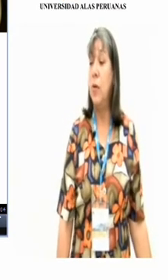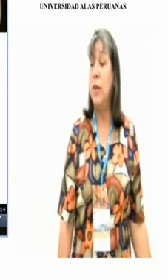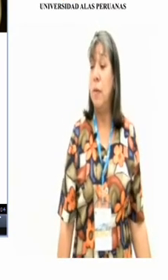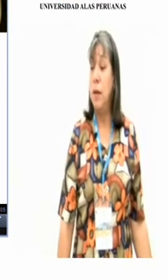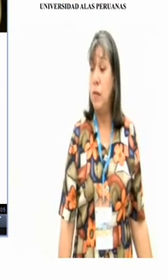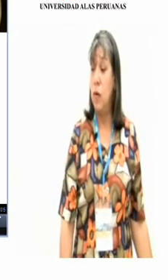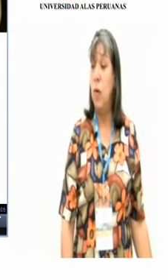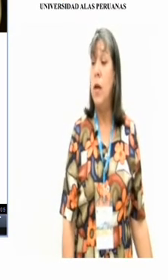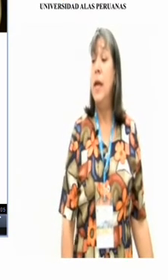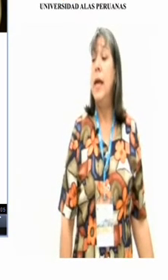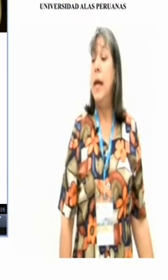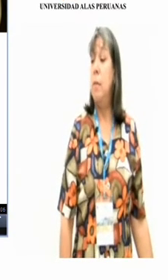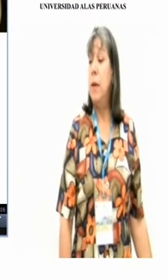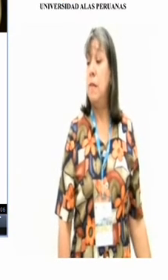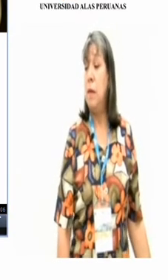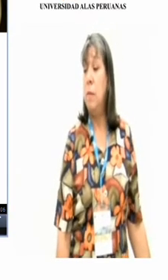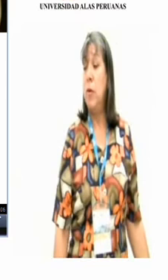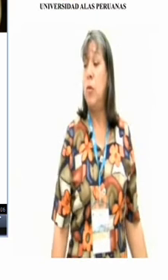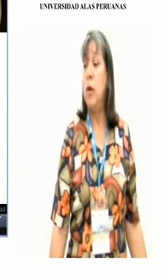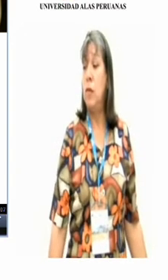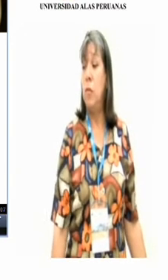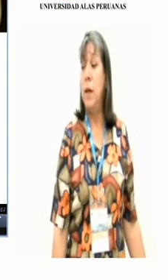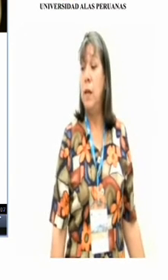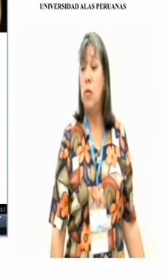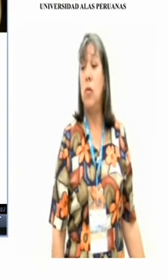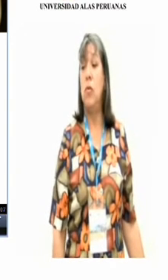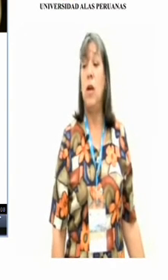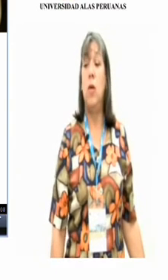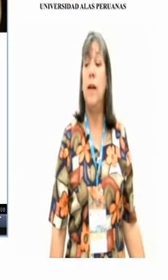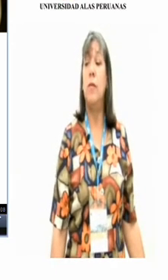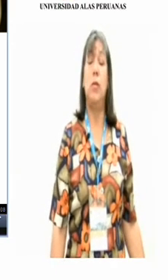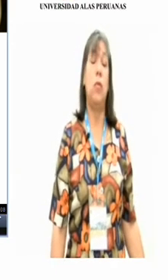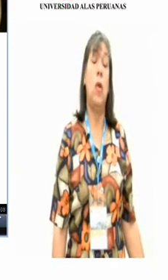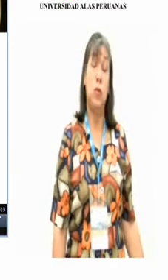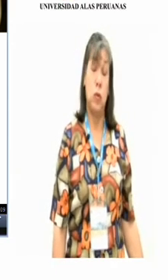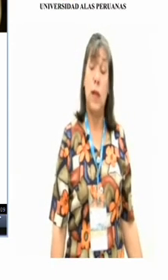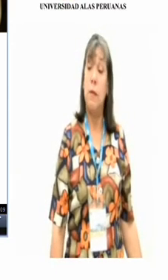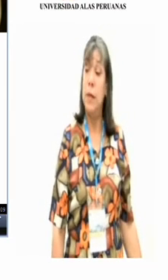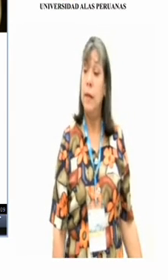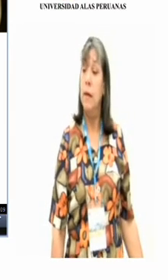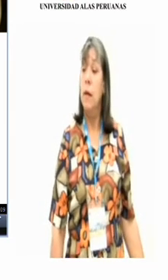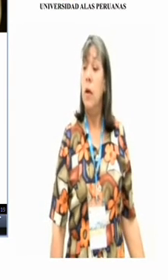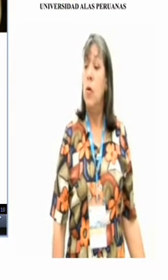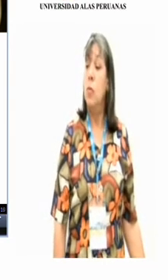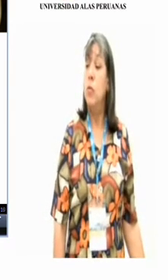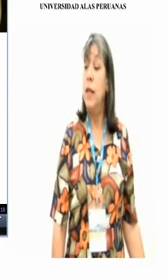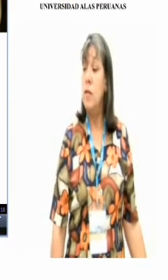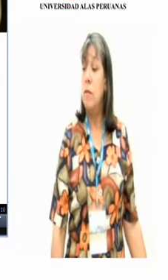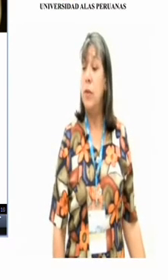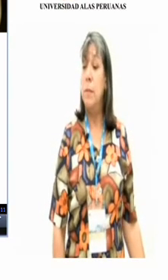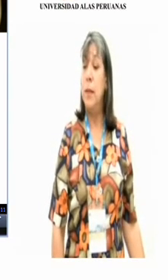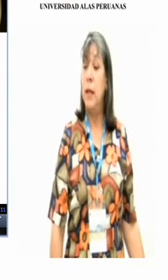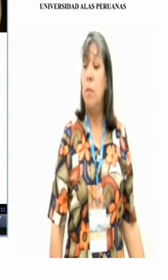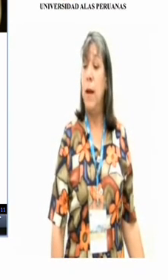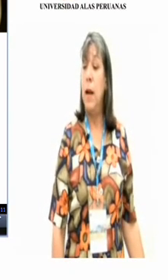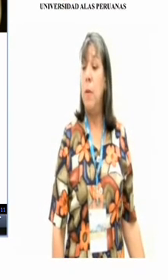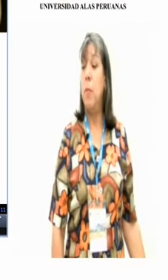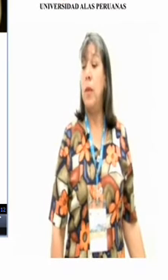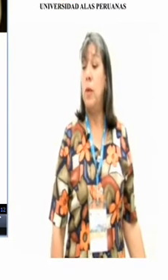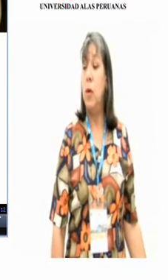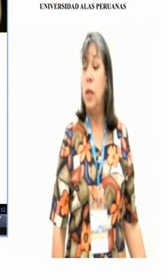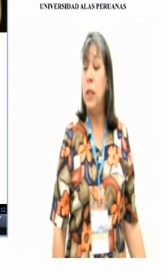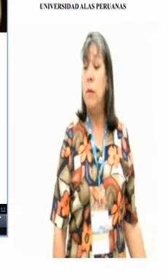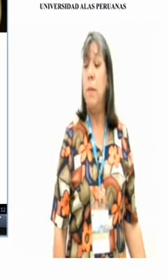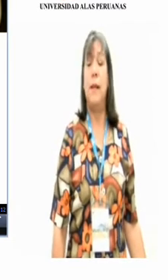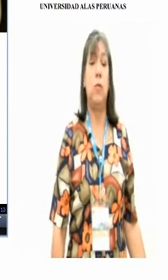en lo que la UNESCO estableció el principio de educación para todos y a lo largo de toda la vida como un derecho fundamental para